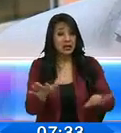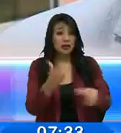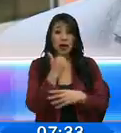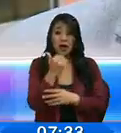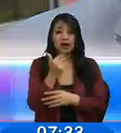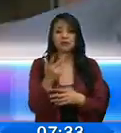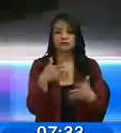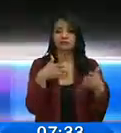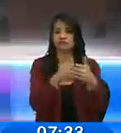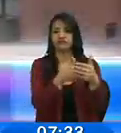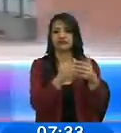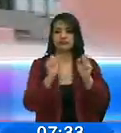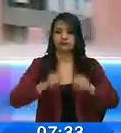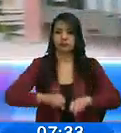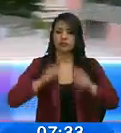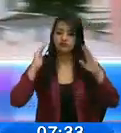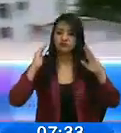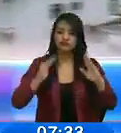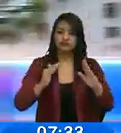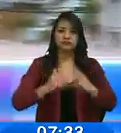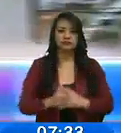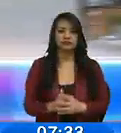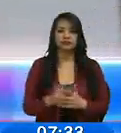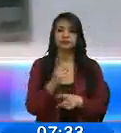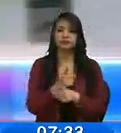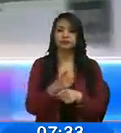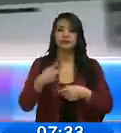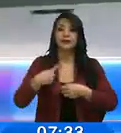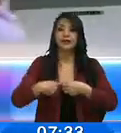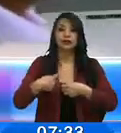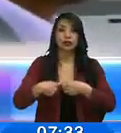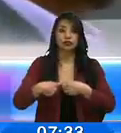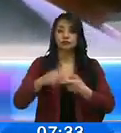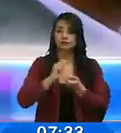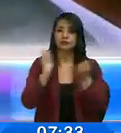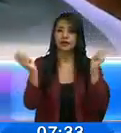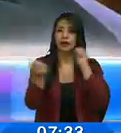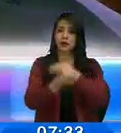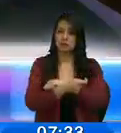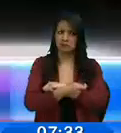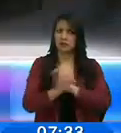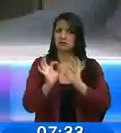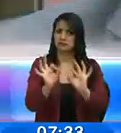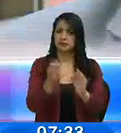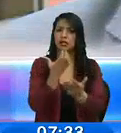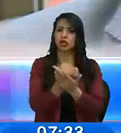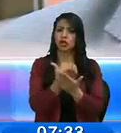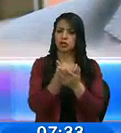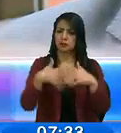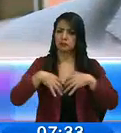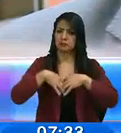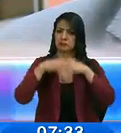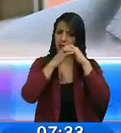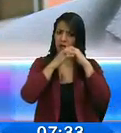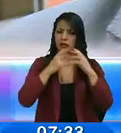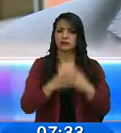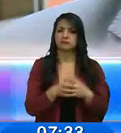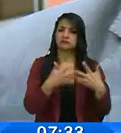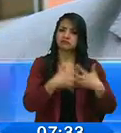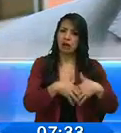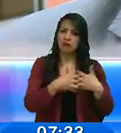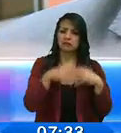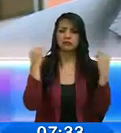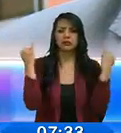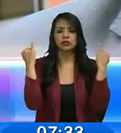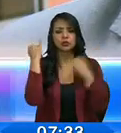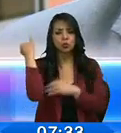que afecta a la ciudad. Lo que facilitaría que Quito se convierta en un centro económico. El eje de industrialización,